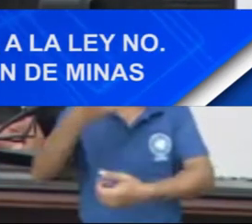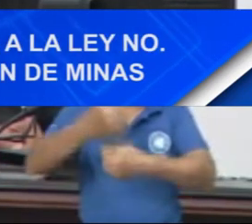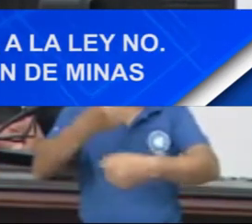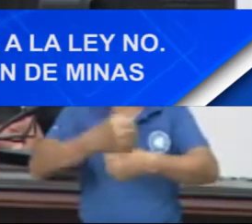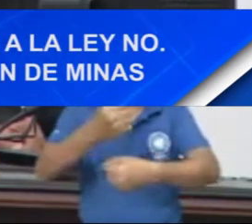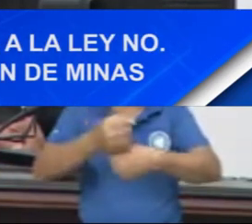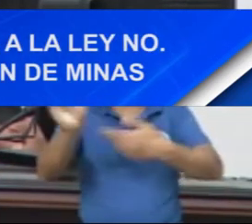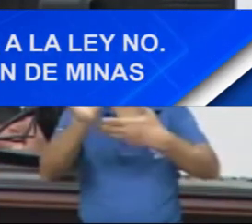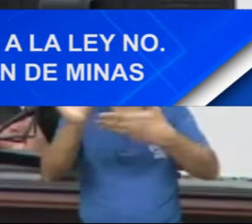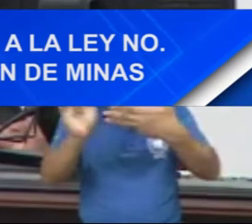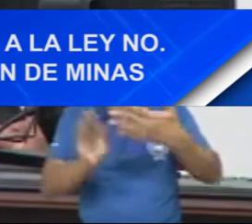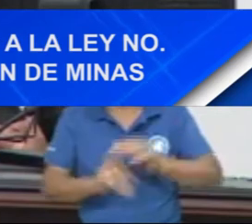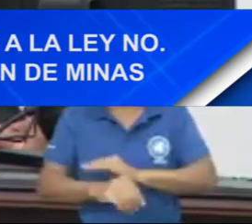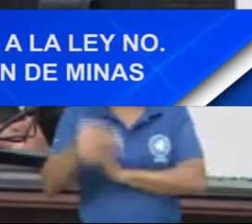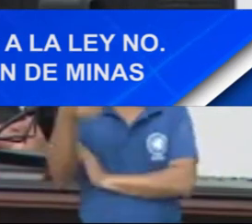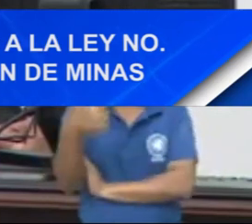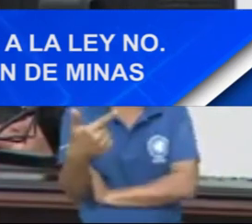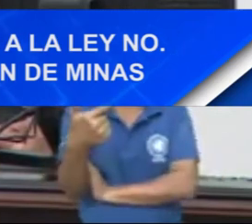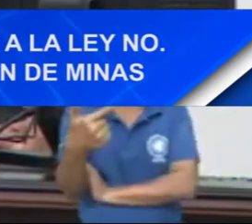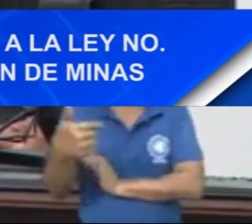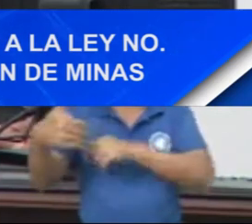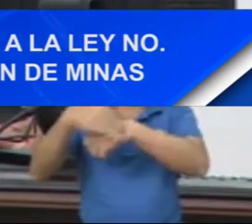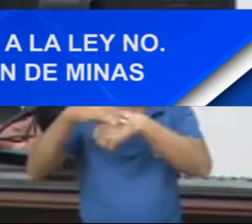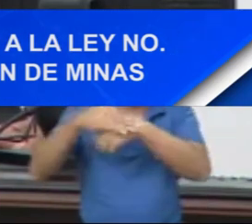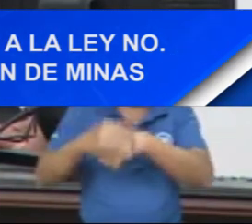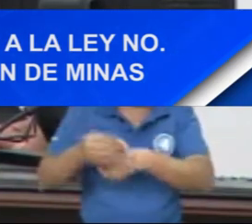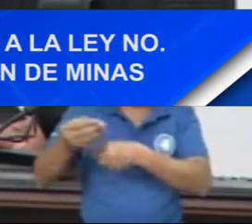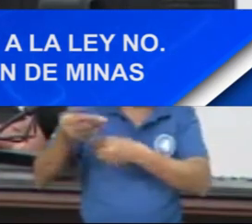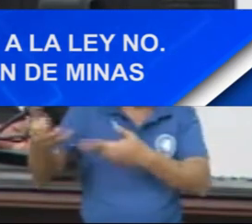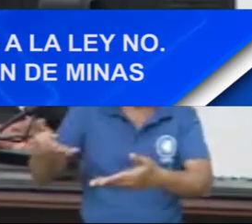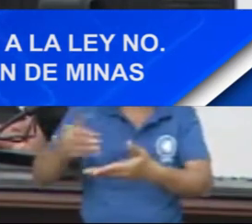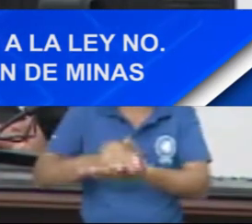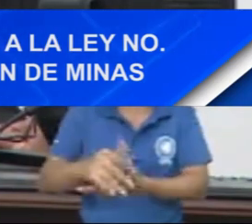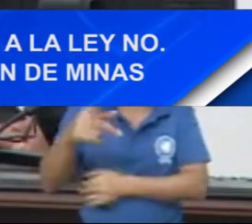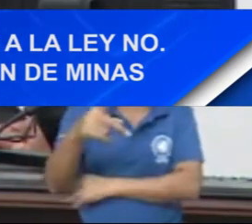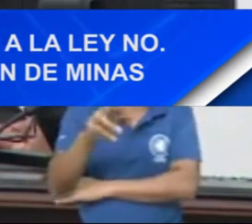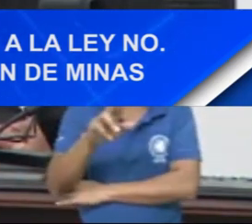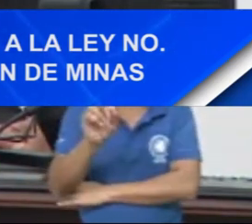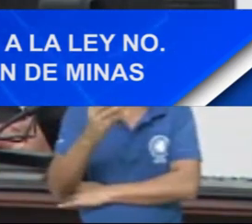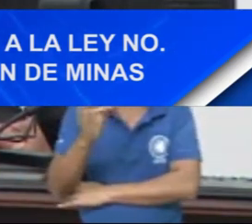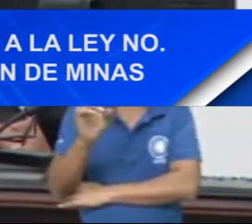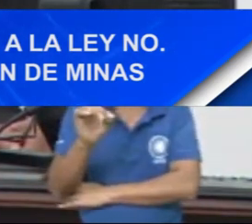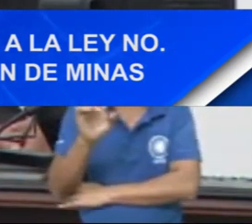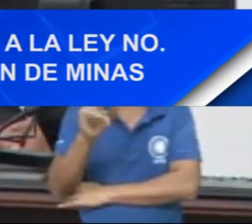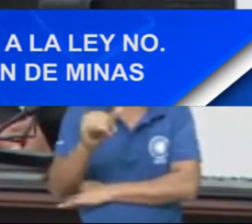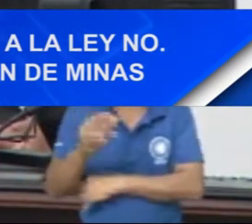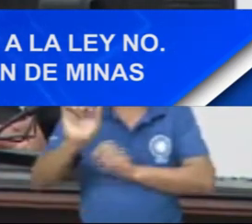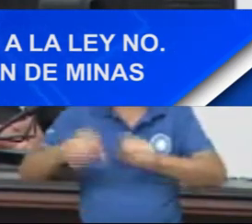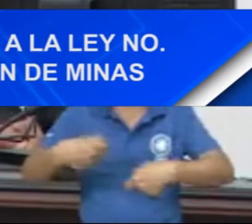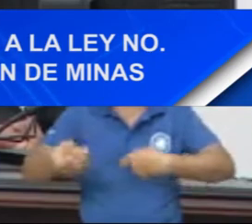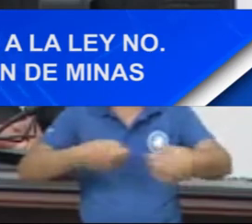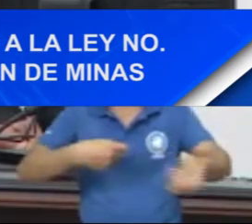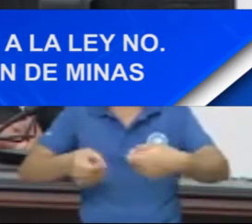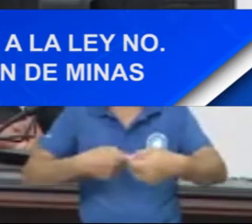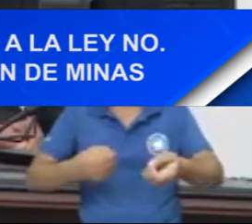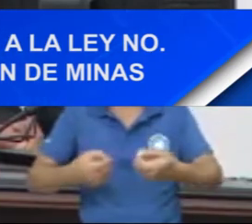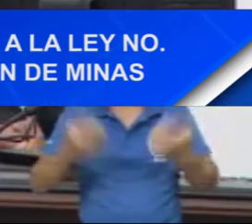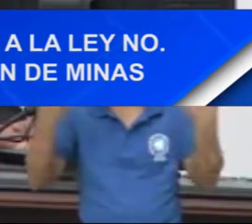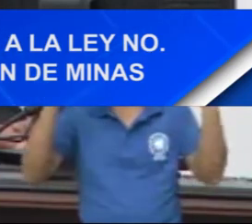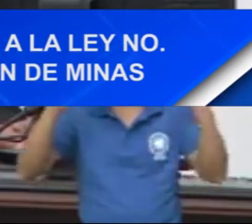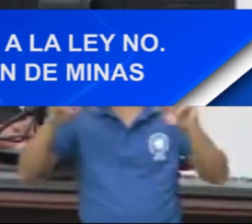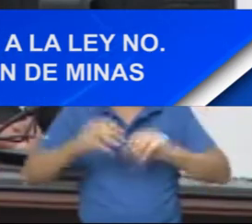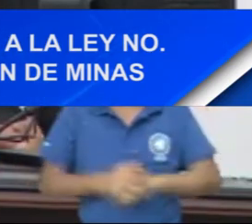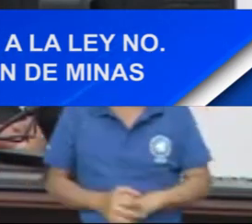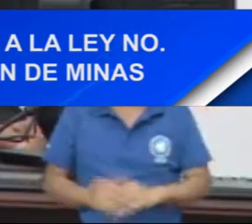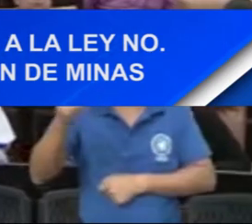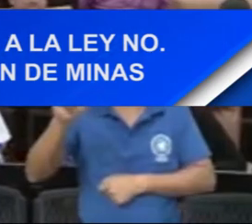atribuciones autorizar la procedencia y el seguimiento a las exportaciones de minerales de